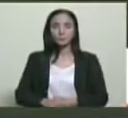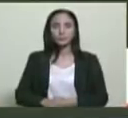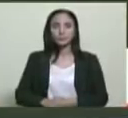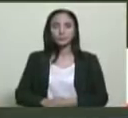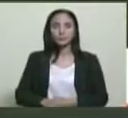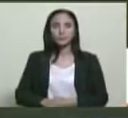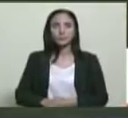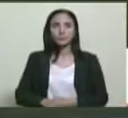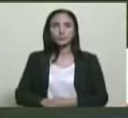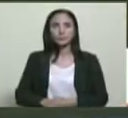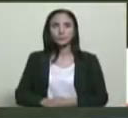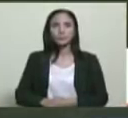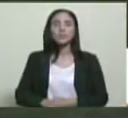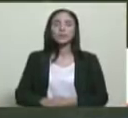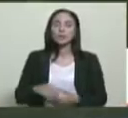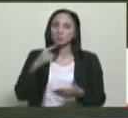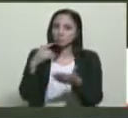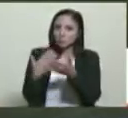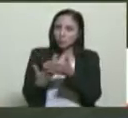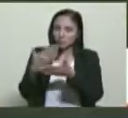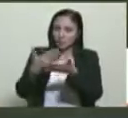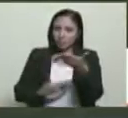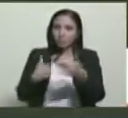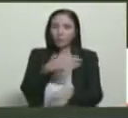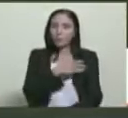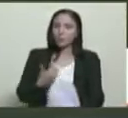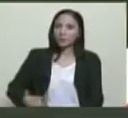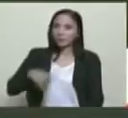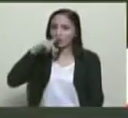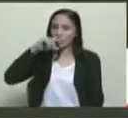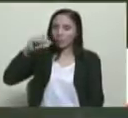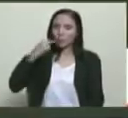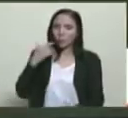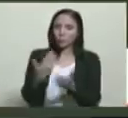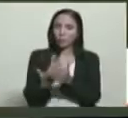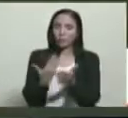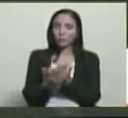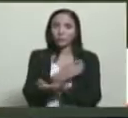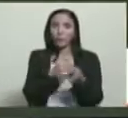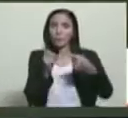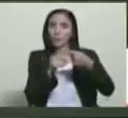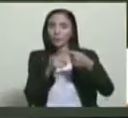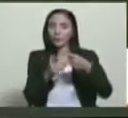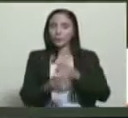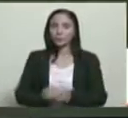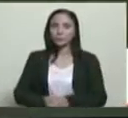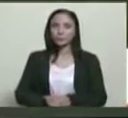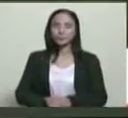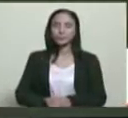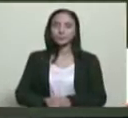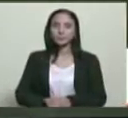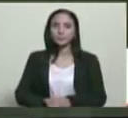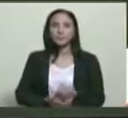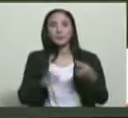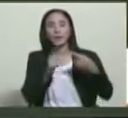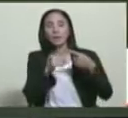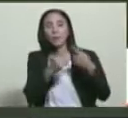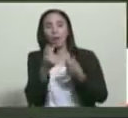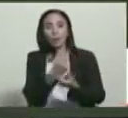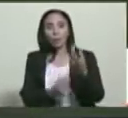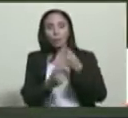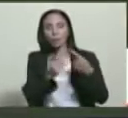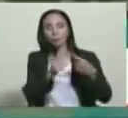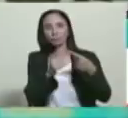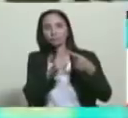eso solicitamos al presidente de la República, propuesta 1, solicitud de recursos económicos